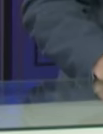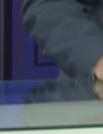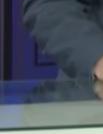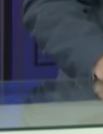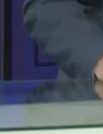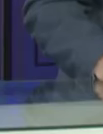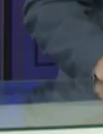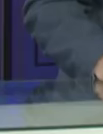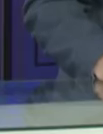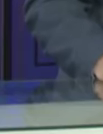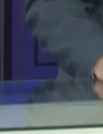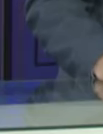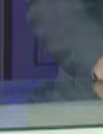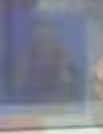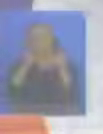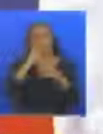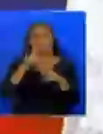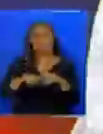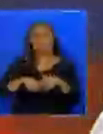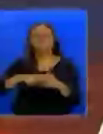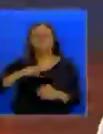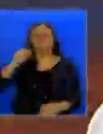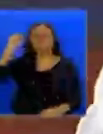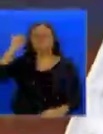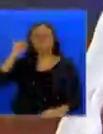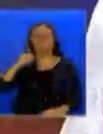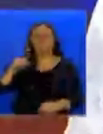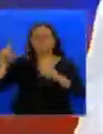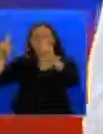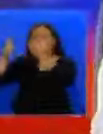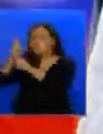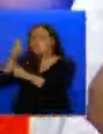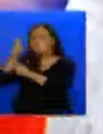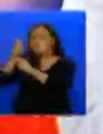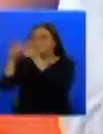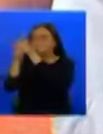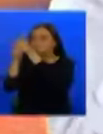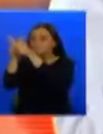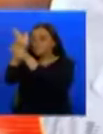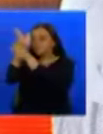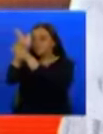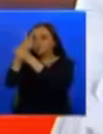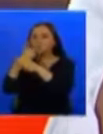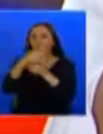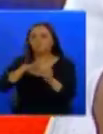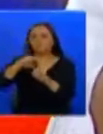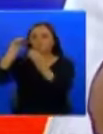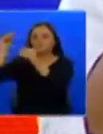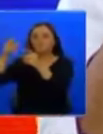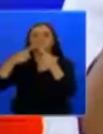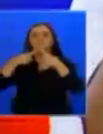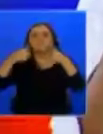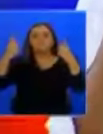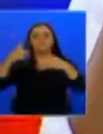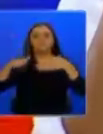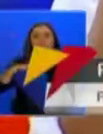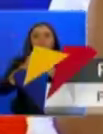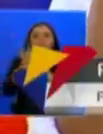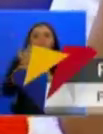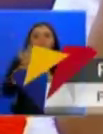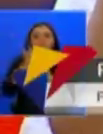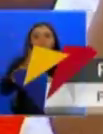concurrencia de migrantes. Enseguida lo filmaba alguien más para que si se lo sacaba entonces eso viralizaban en las